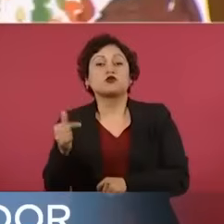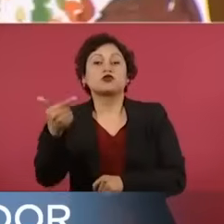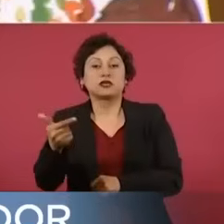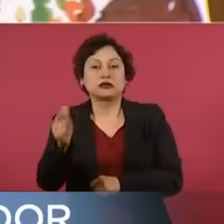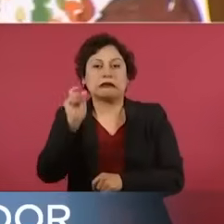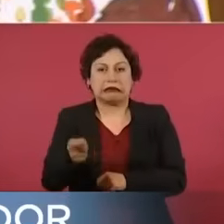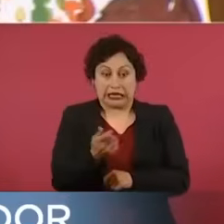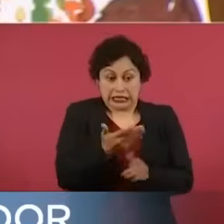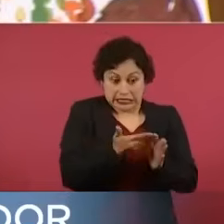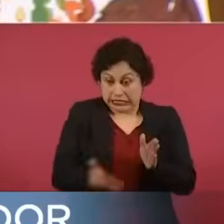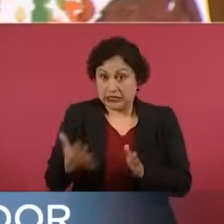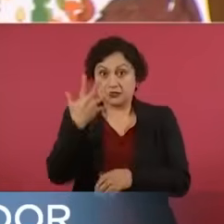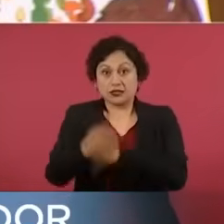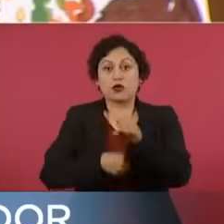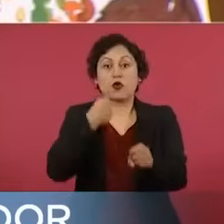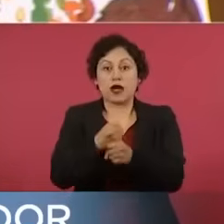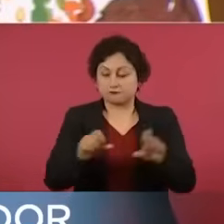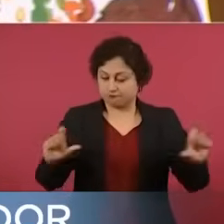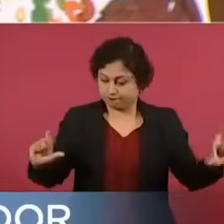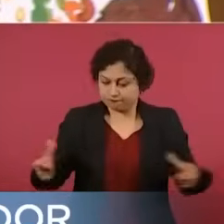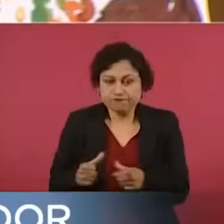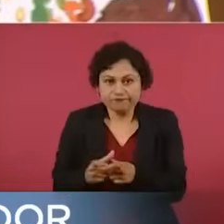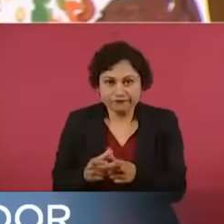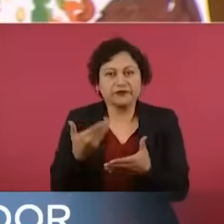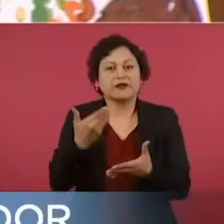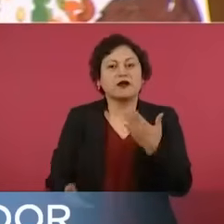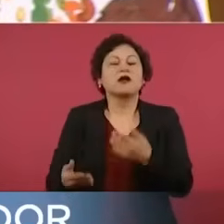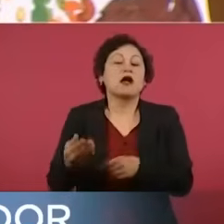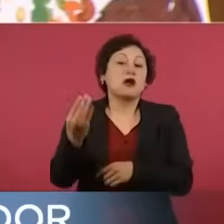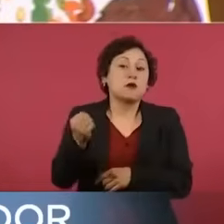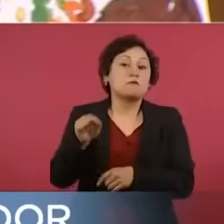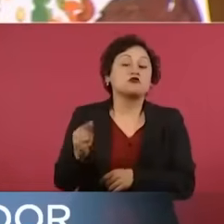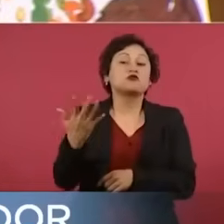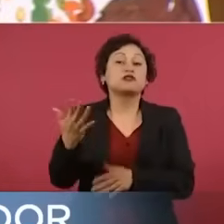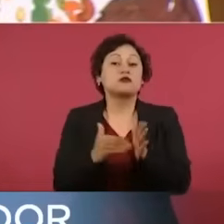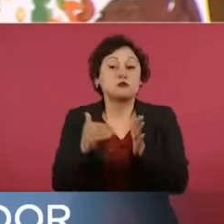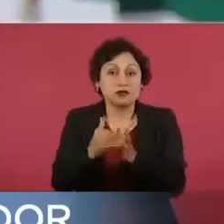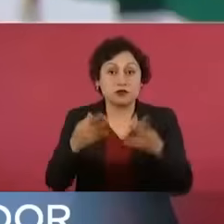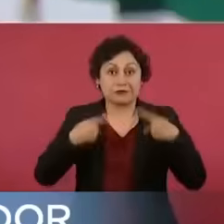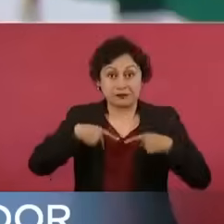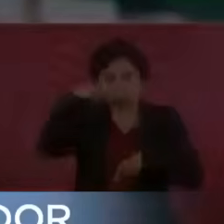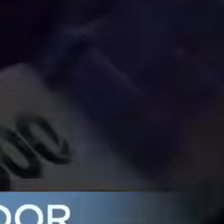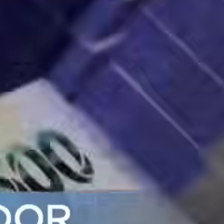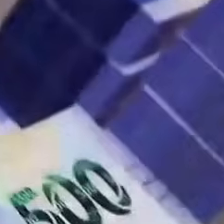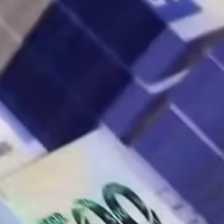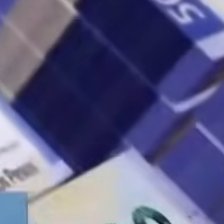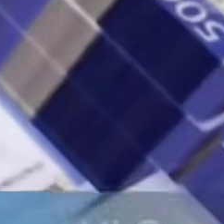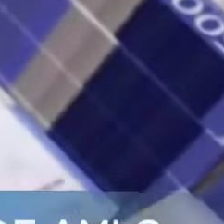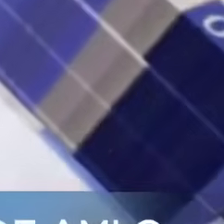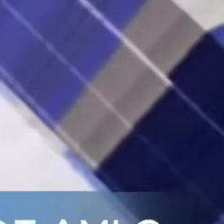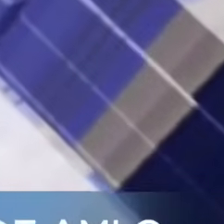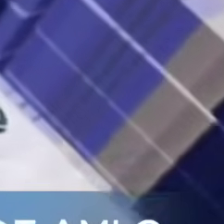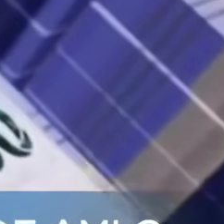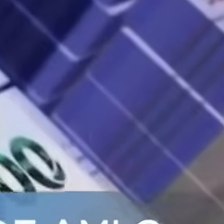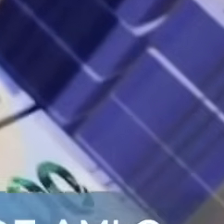en 5 años 9.5 millones de mexicanos salieron de la pobreza. Detalló que el salario